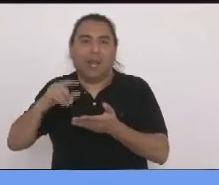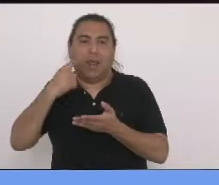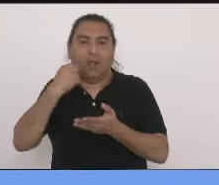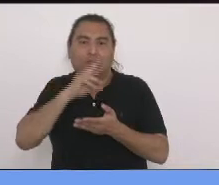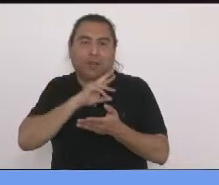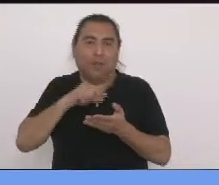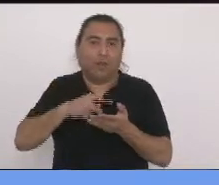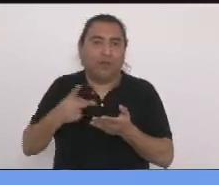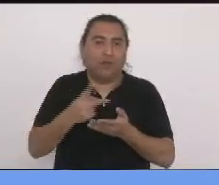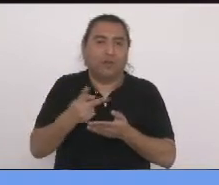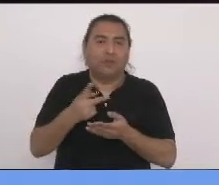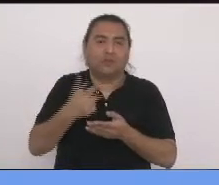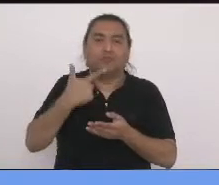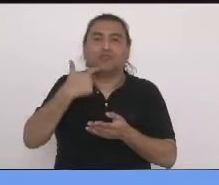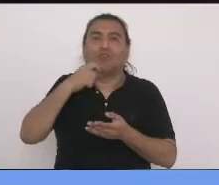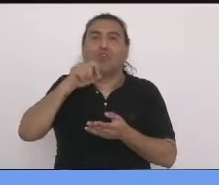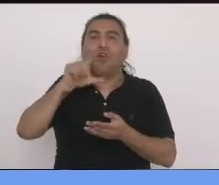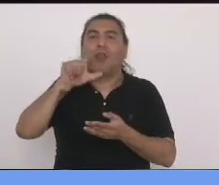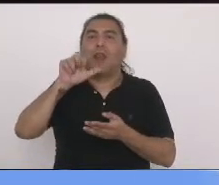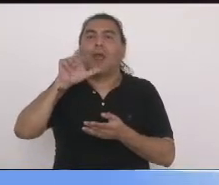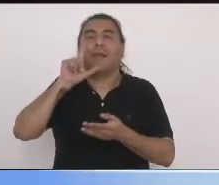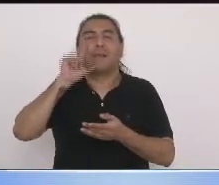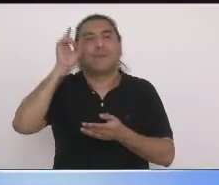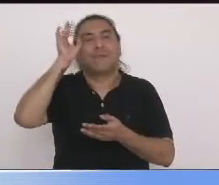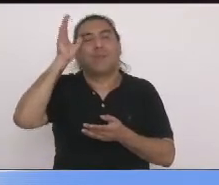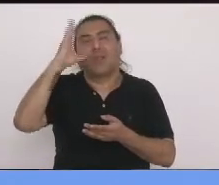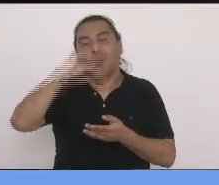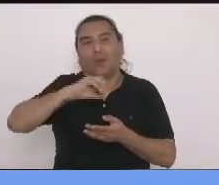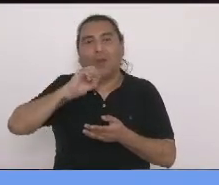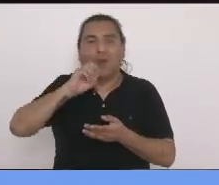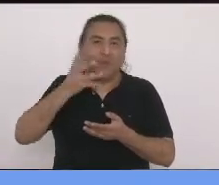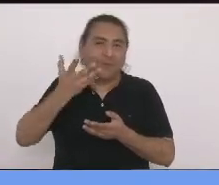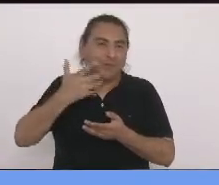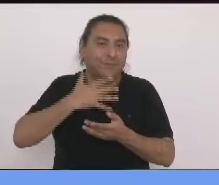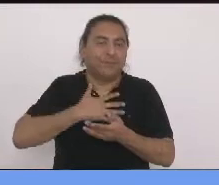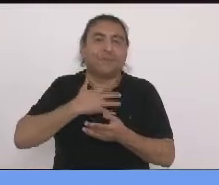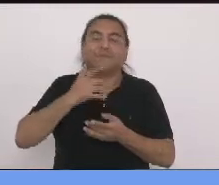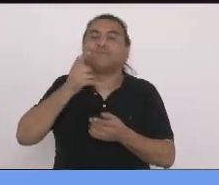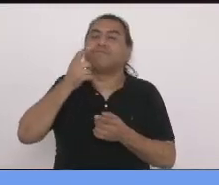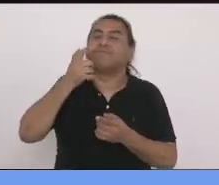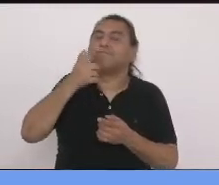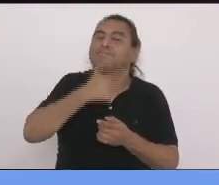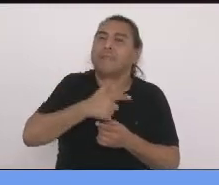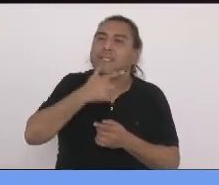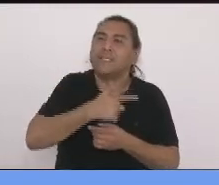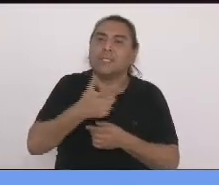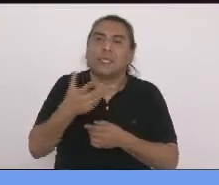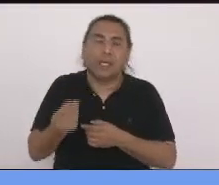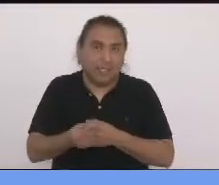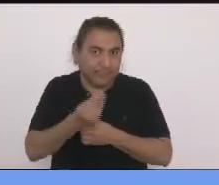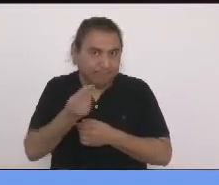me sale solari quintana perdone senadora me parece que tiene de rico que